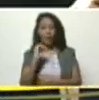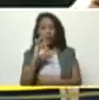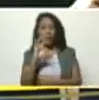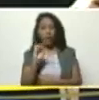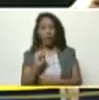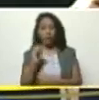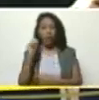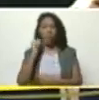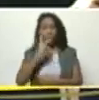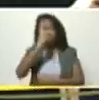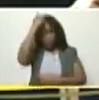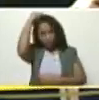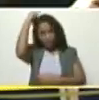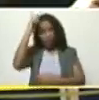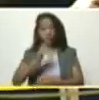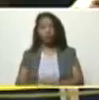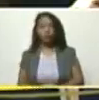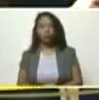Taret